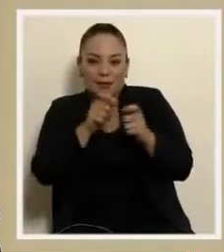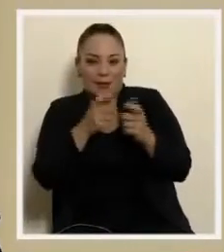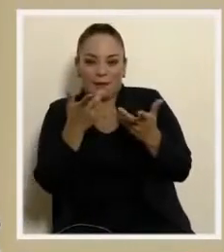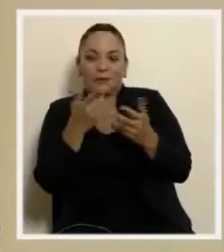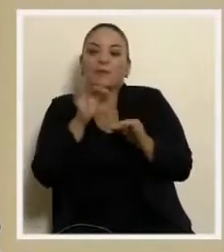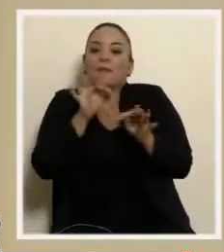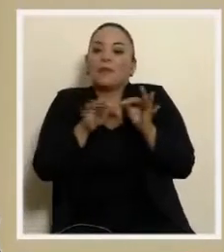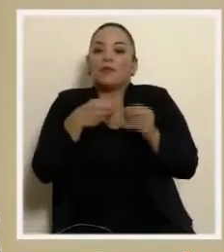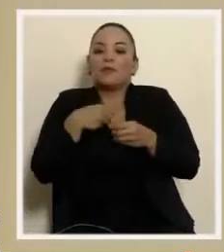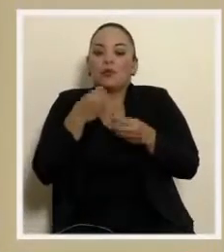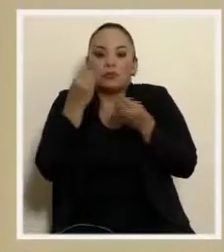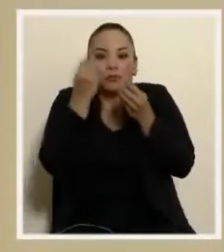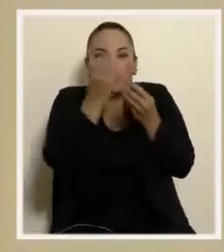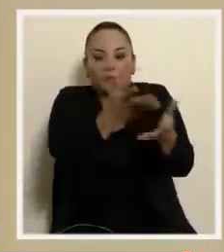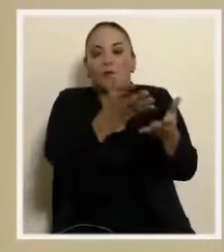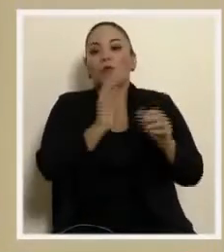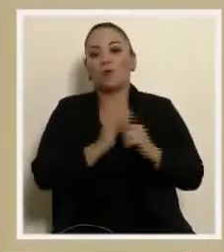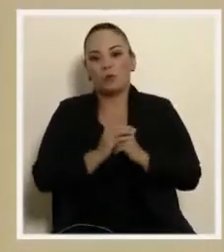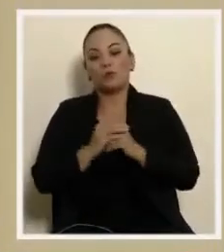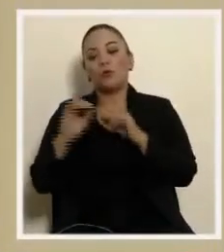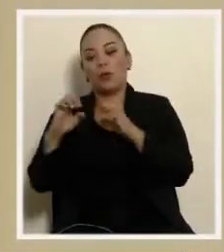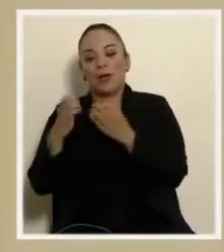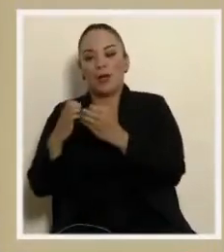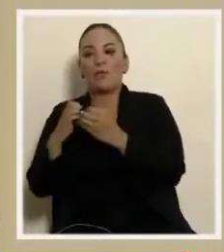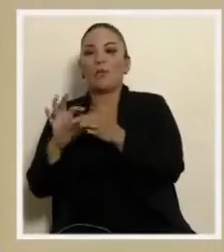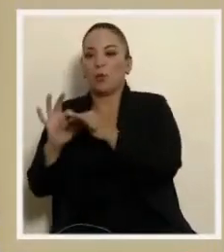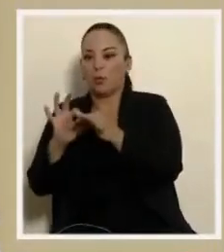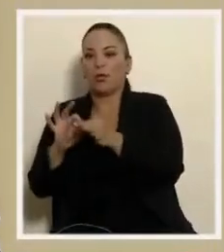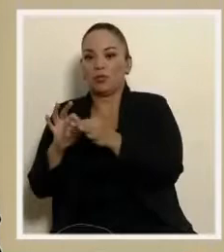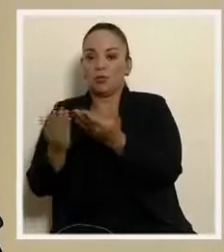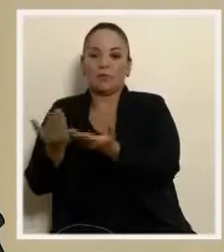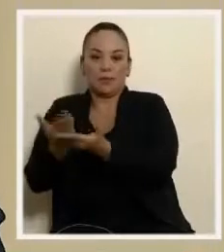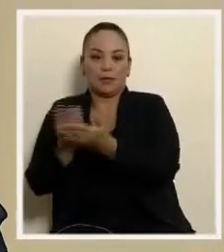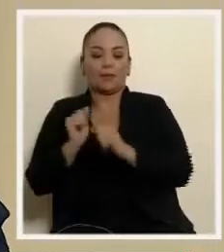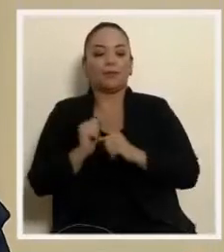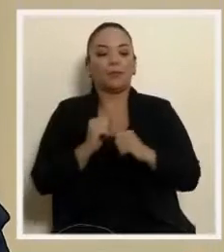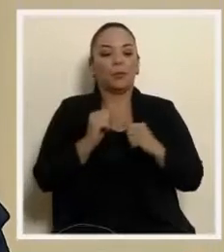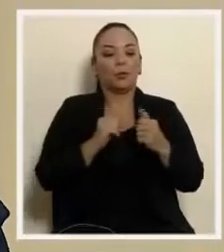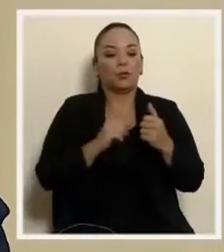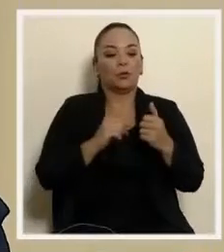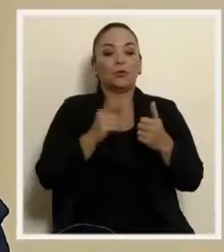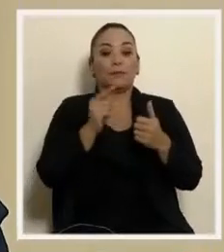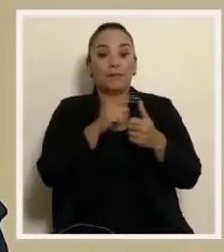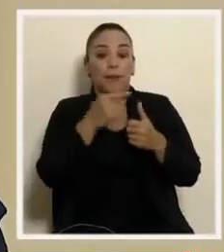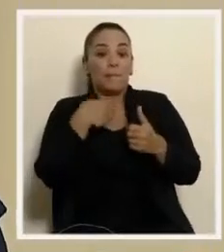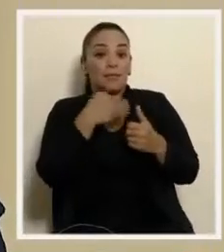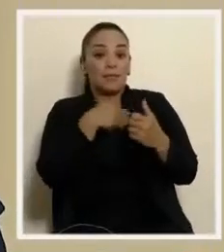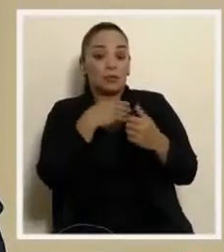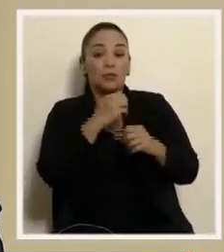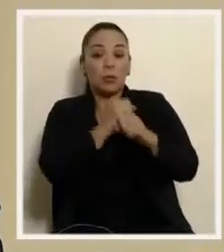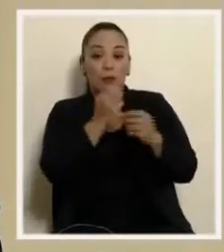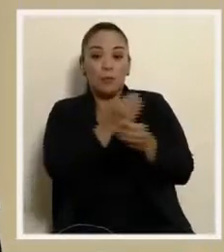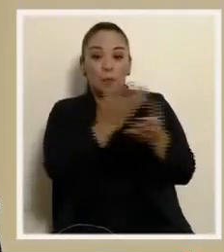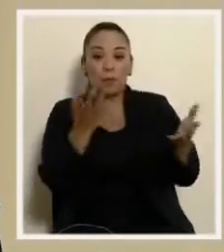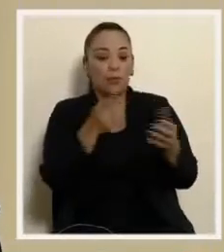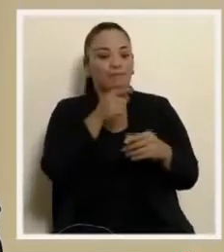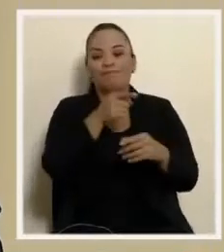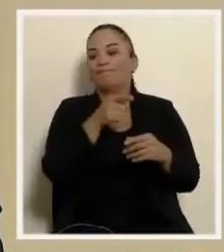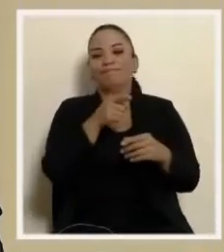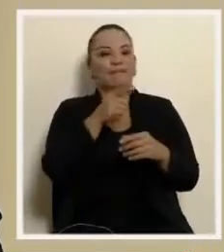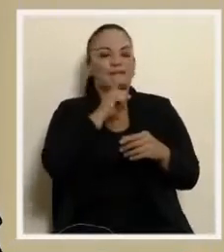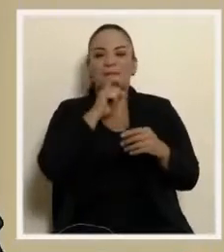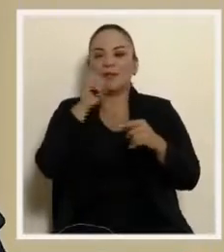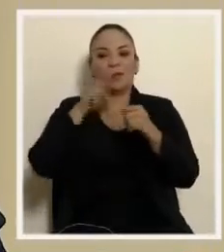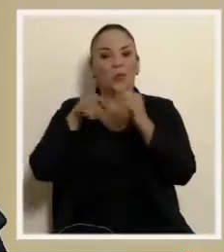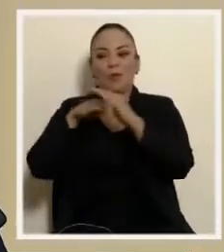transmito las inquietudes que en el equipo de coordinación se plantean. El Ministerio de Seguridad Pública se ve imposibilitado para ingresar a estos